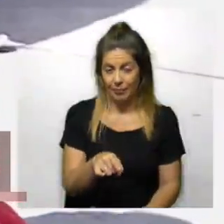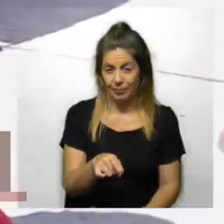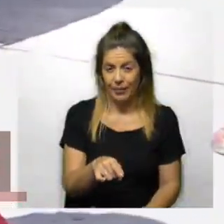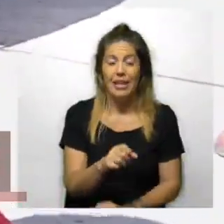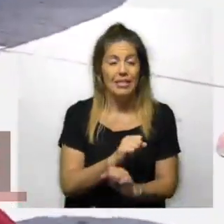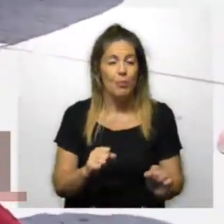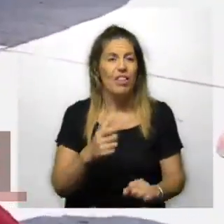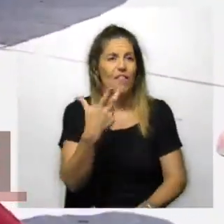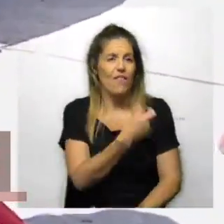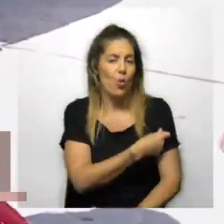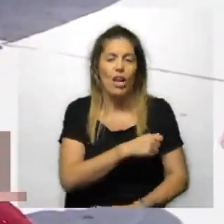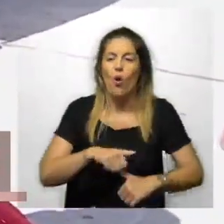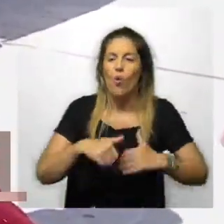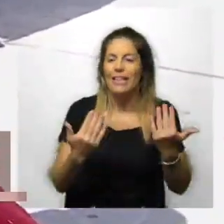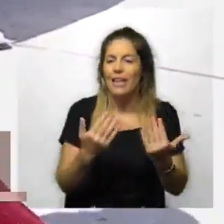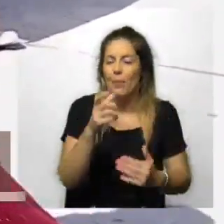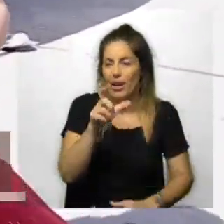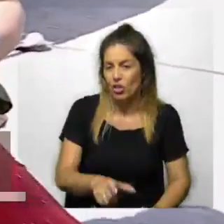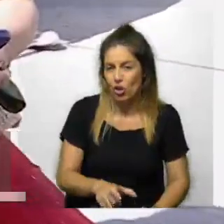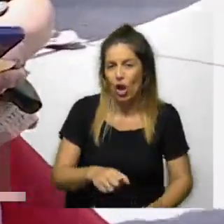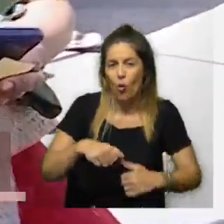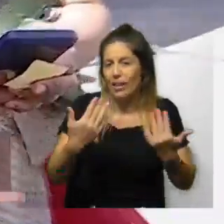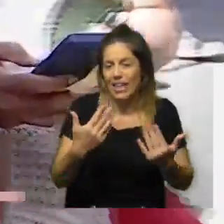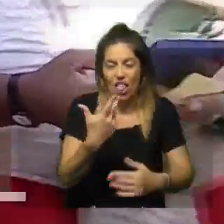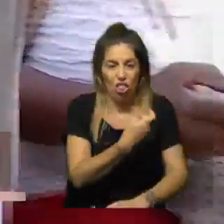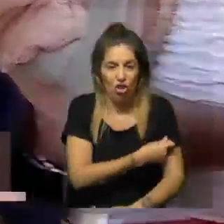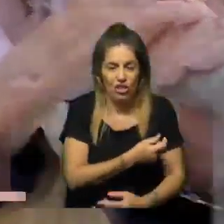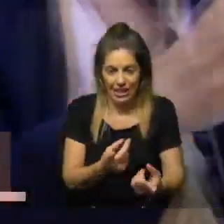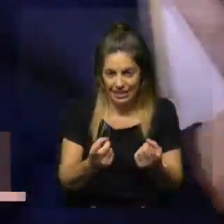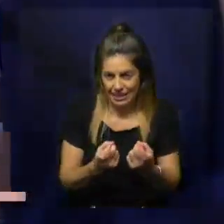puede vacunar cualquier persona y cualquier dosis que necesite.